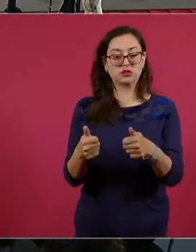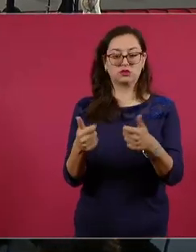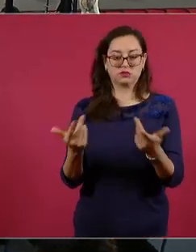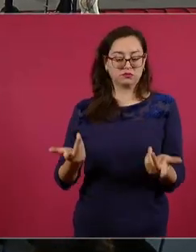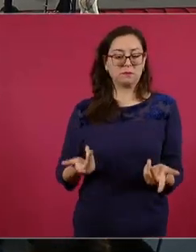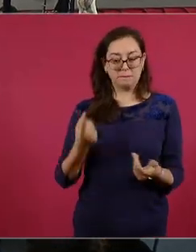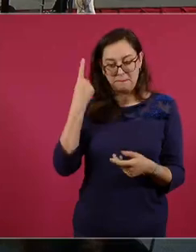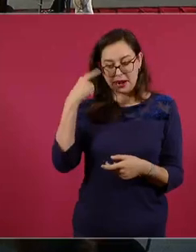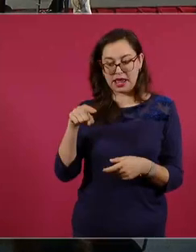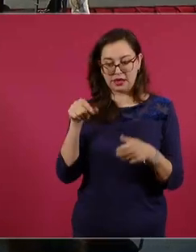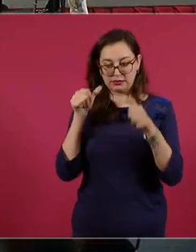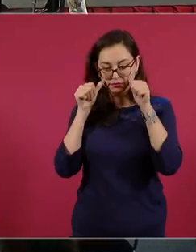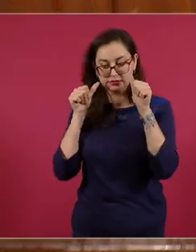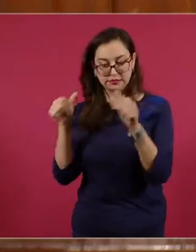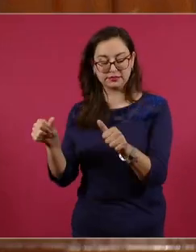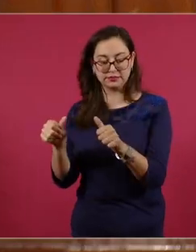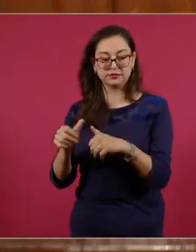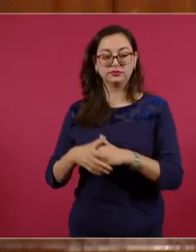opción,